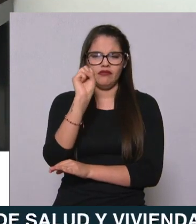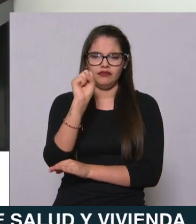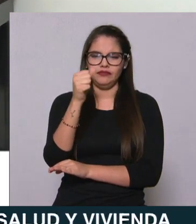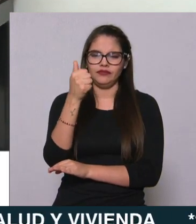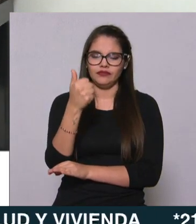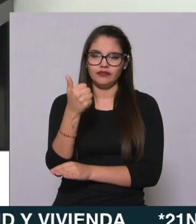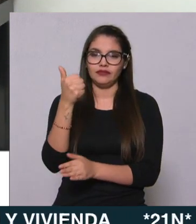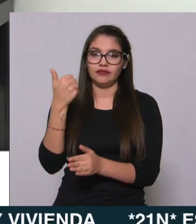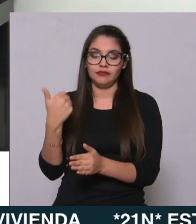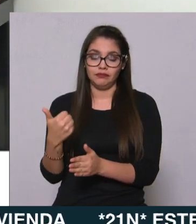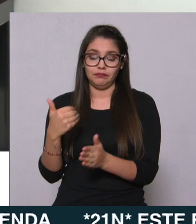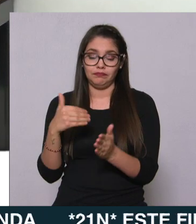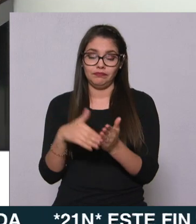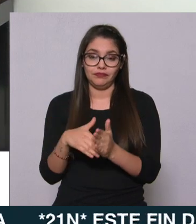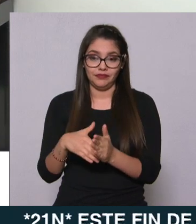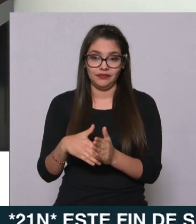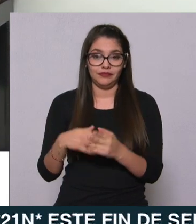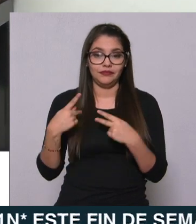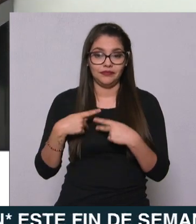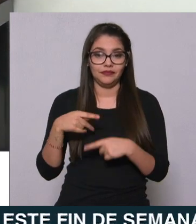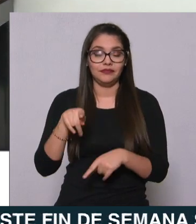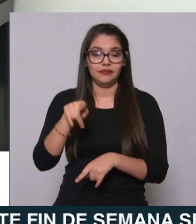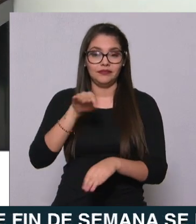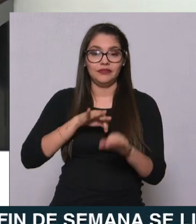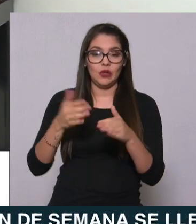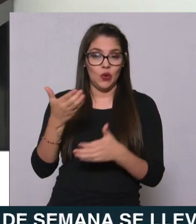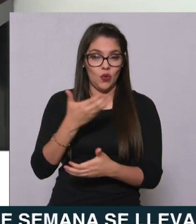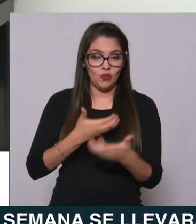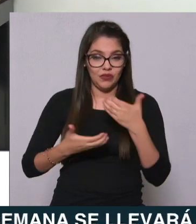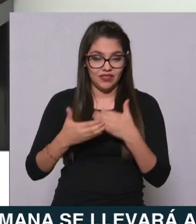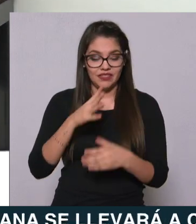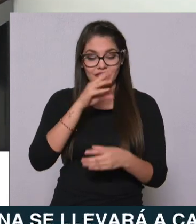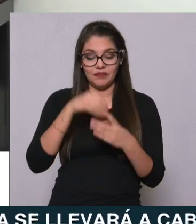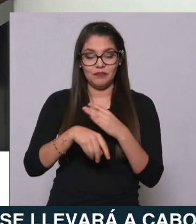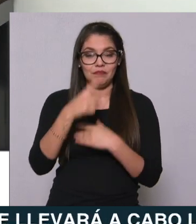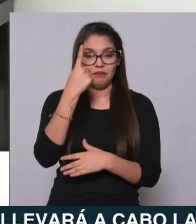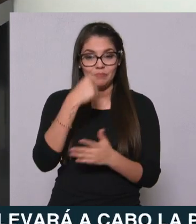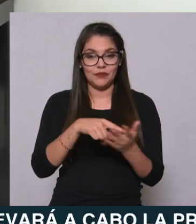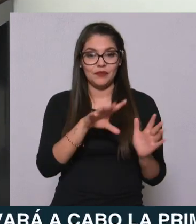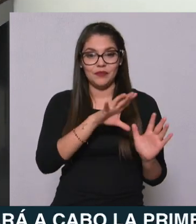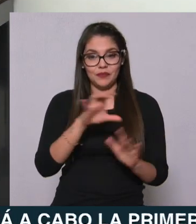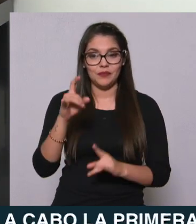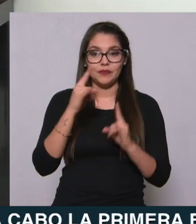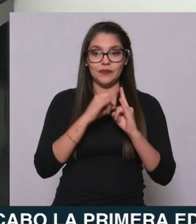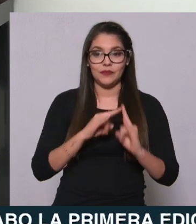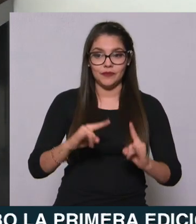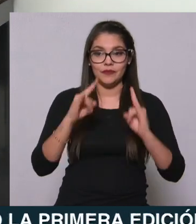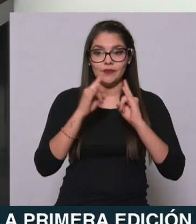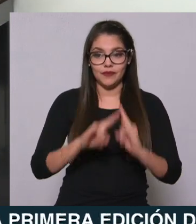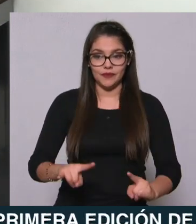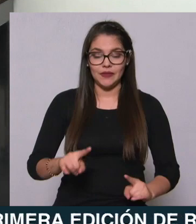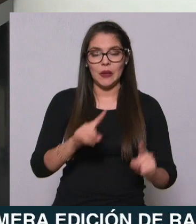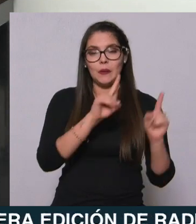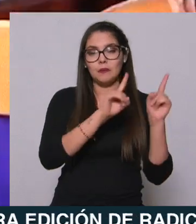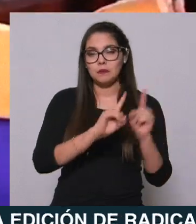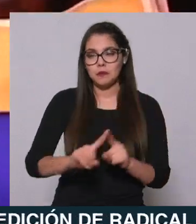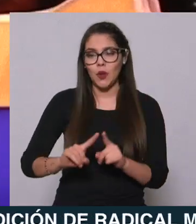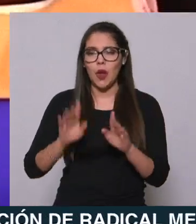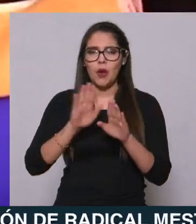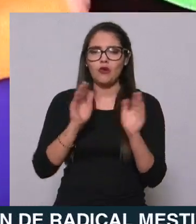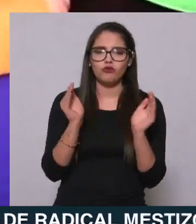266,000 comerciantes en esos 1,500 tianguis de diverso